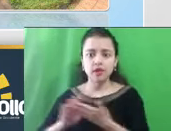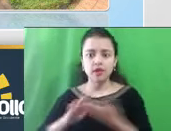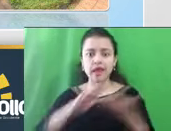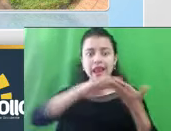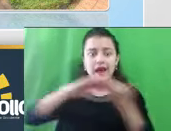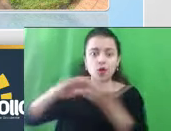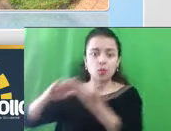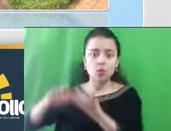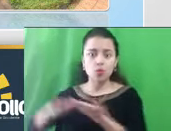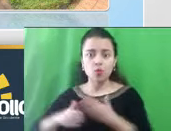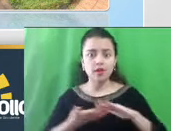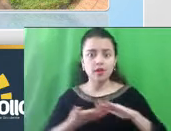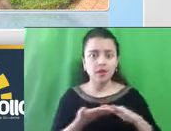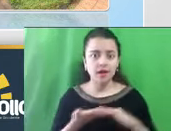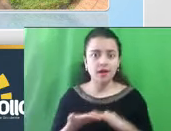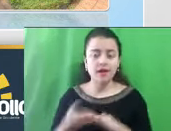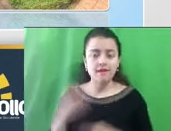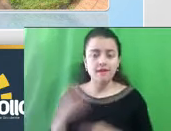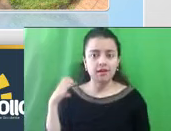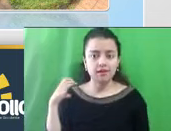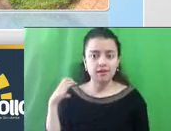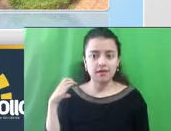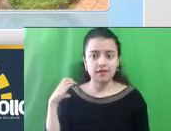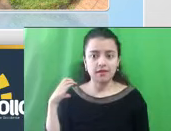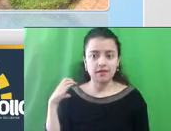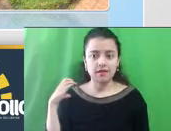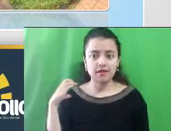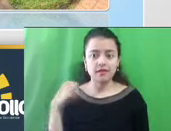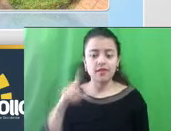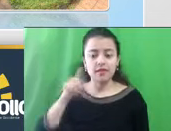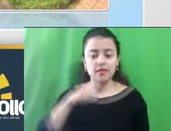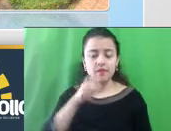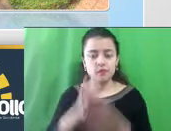comunidad facatativeña. Gracias.